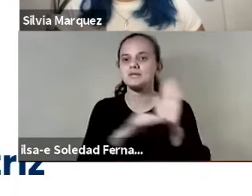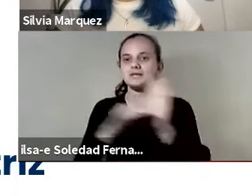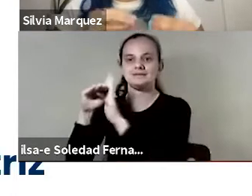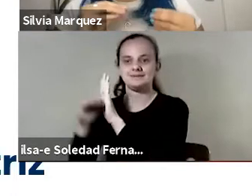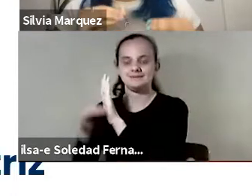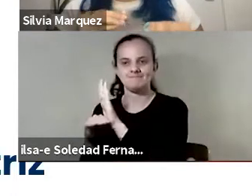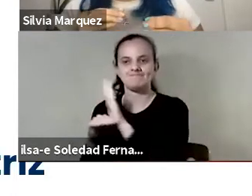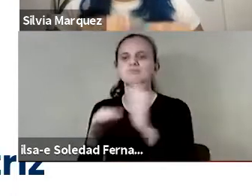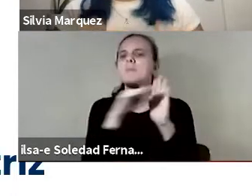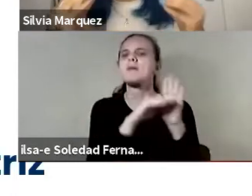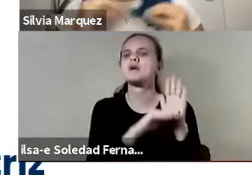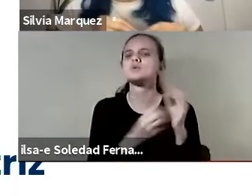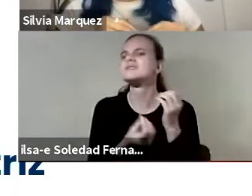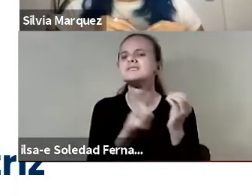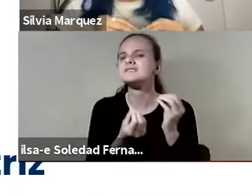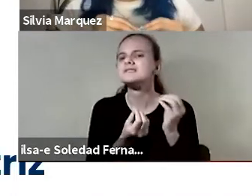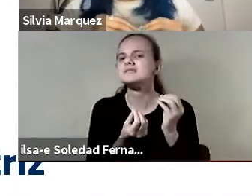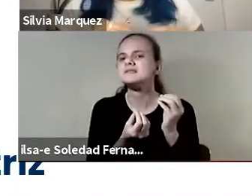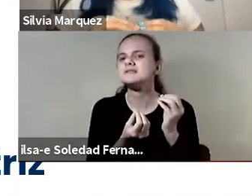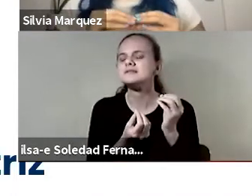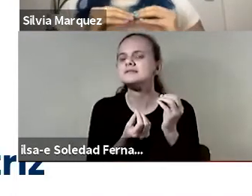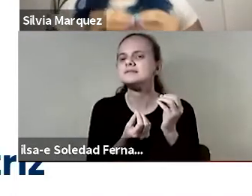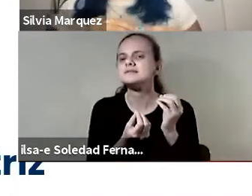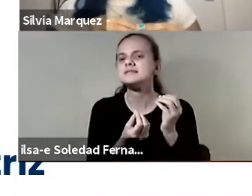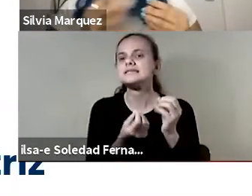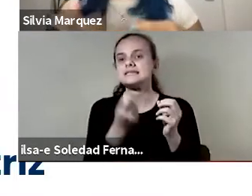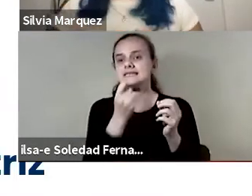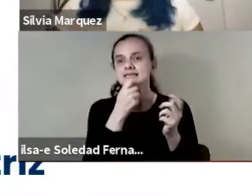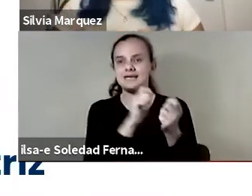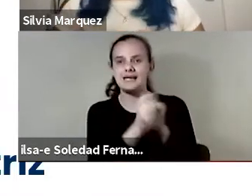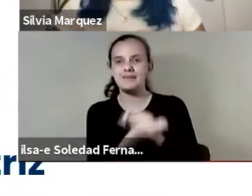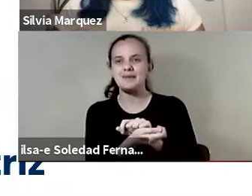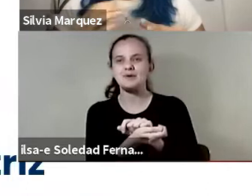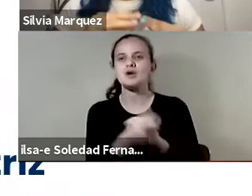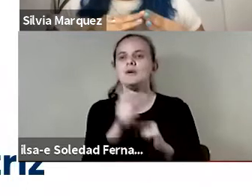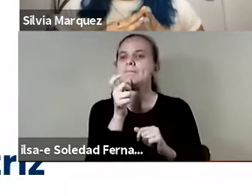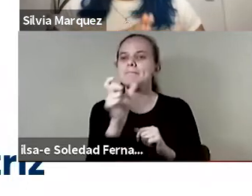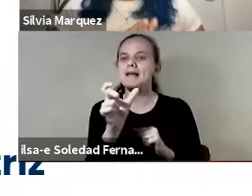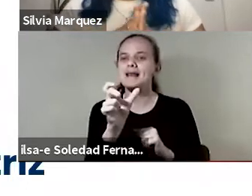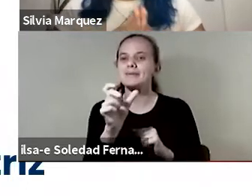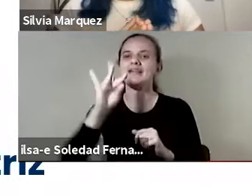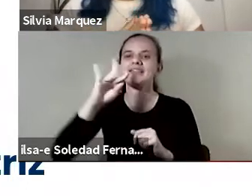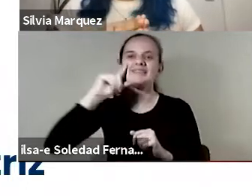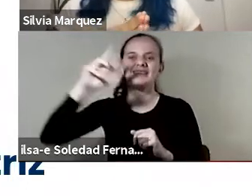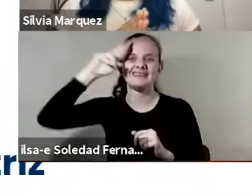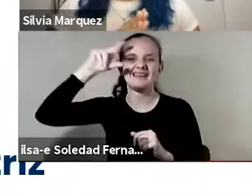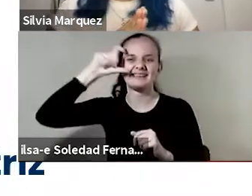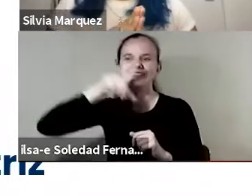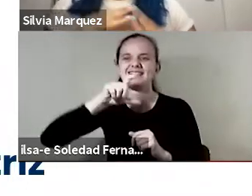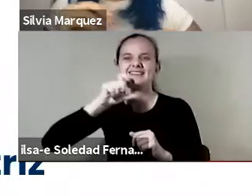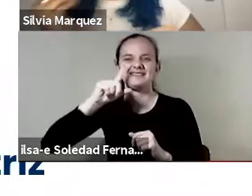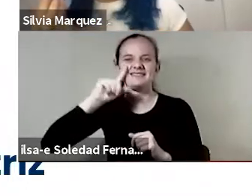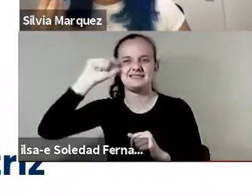decía, entonces, los principios tienen pautas. Las pautas o directrices, lo van a encontrar también como directrices si